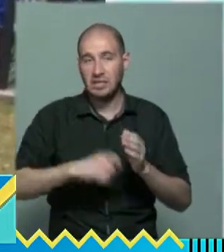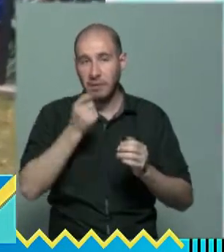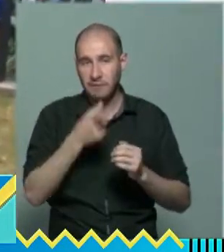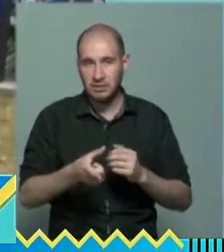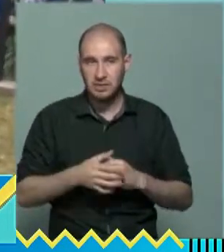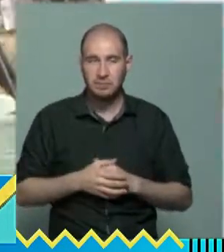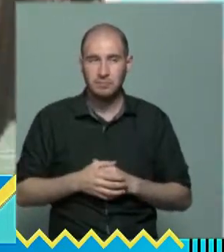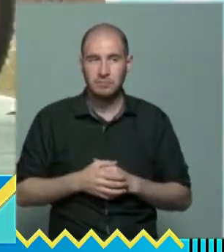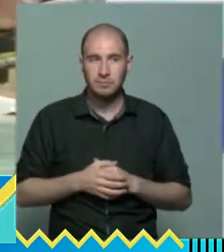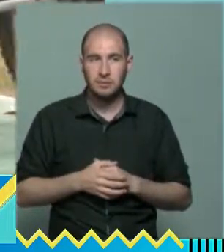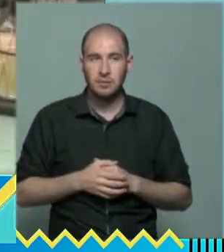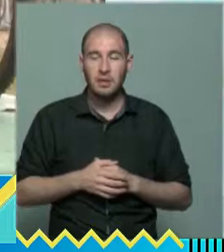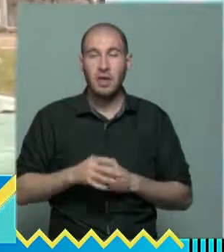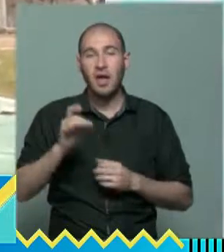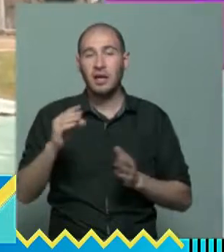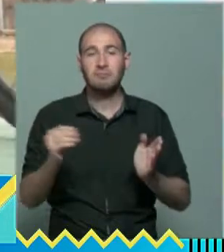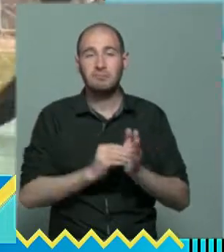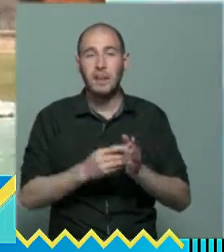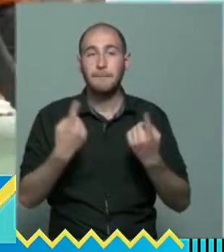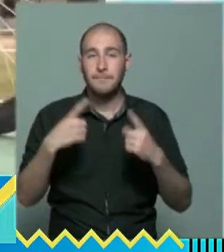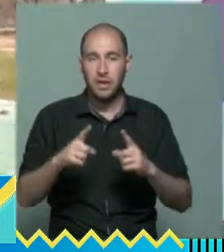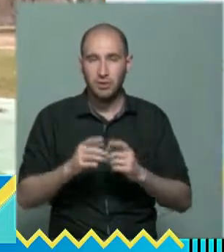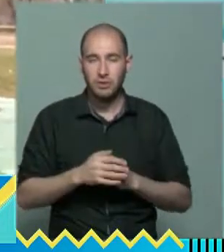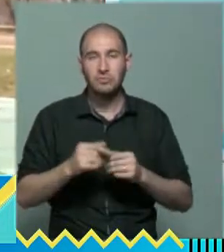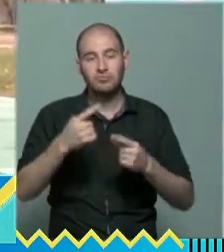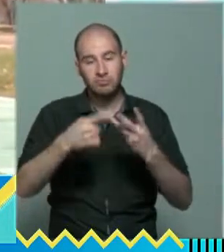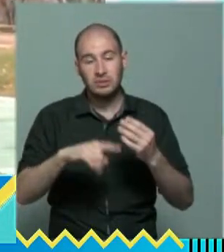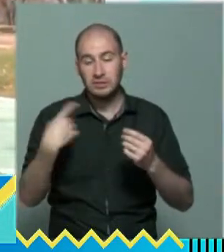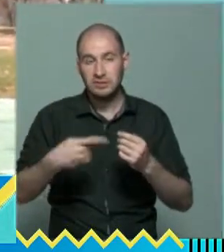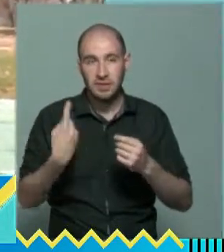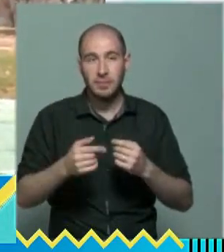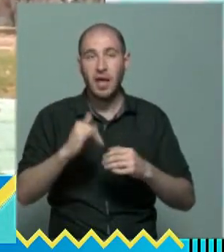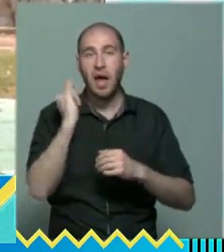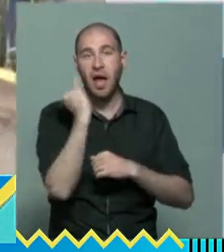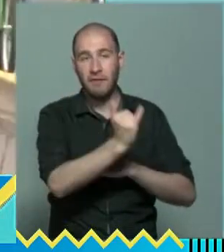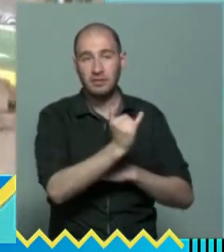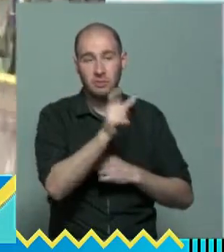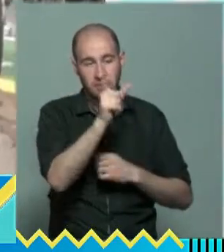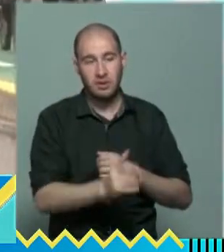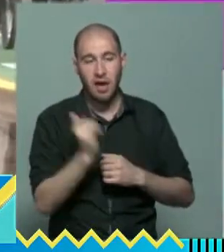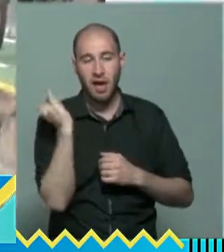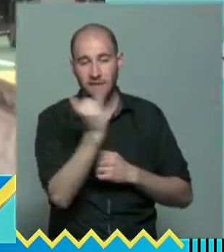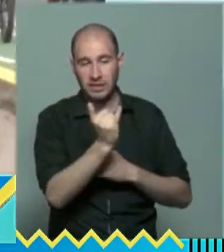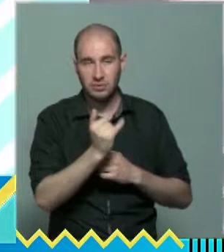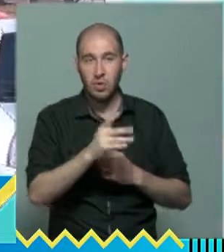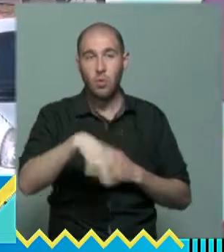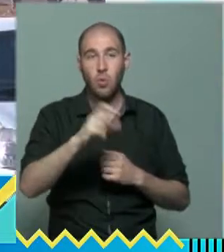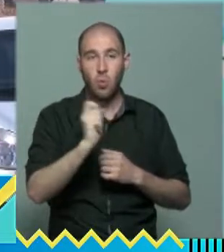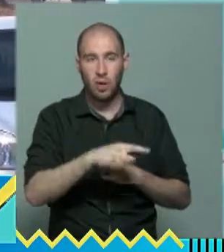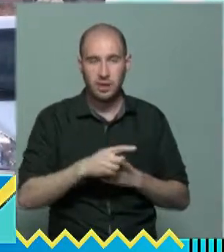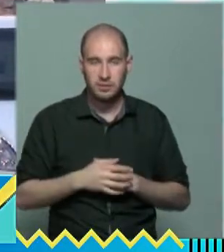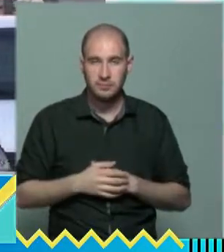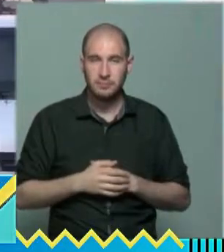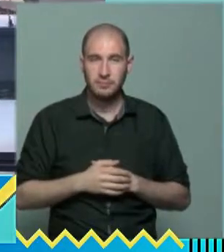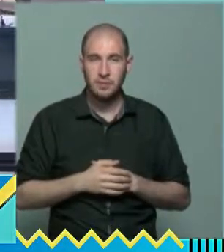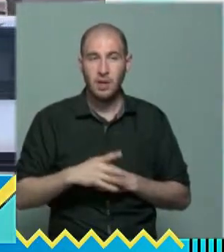que se va a conformar, pero en todos los casos debe obrar la notificación de la persona en el lugar, ¿no es cierto?, de